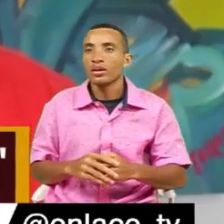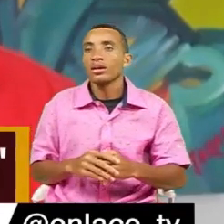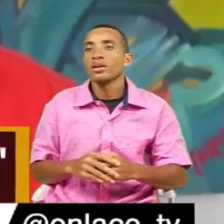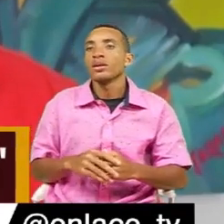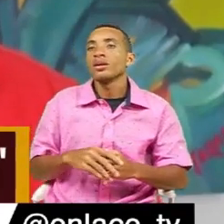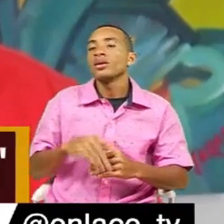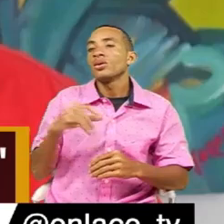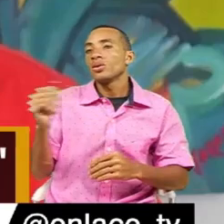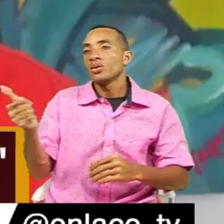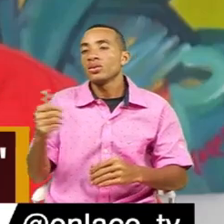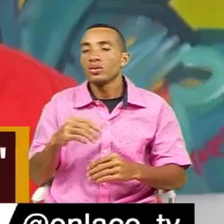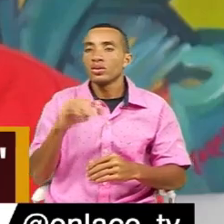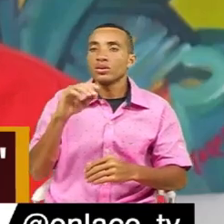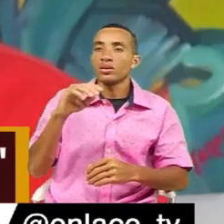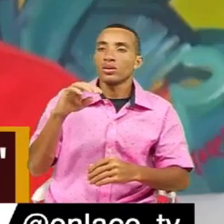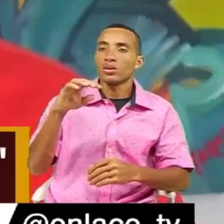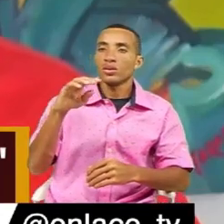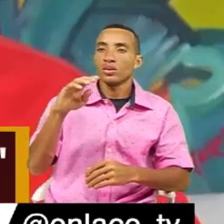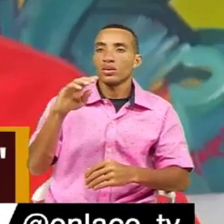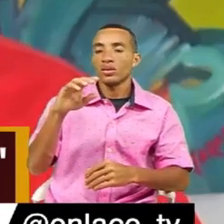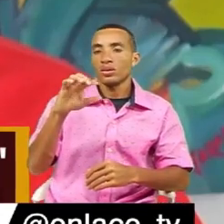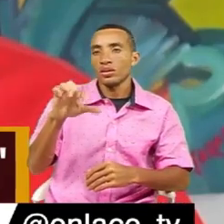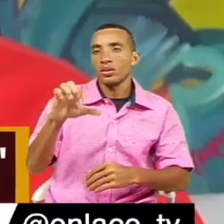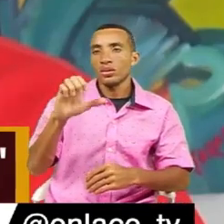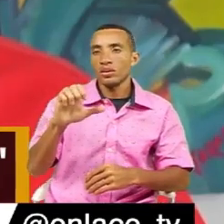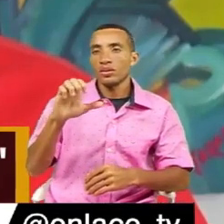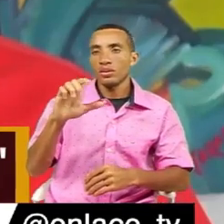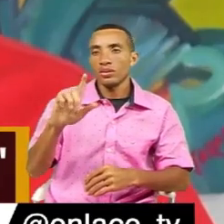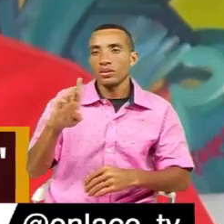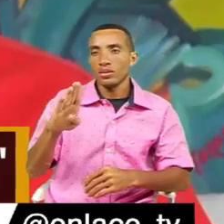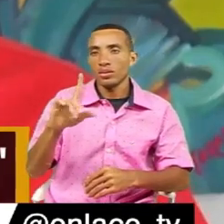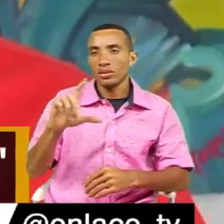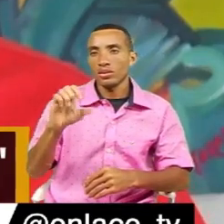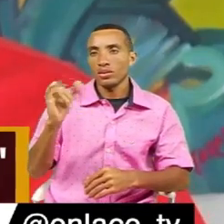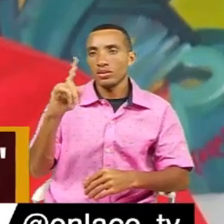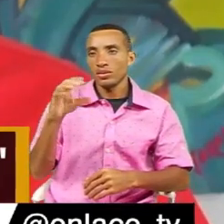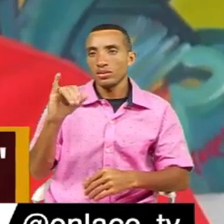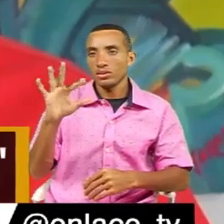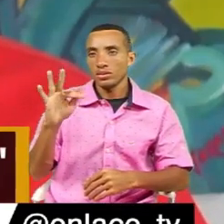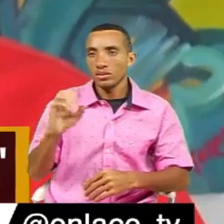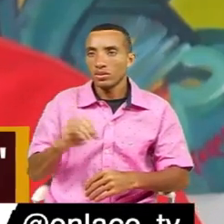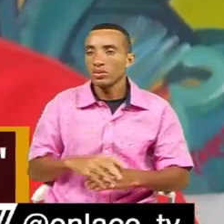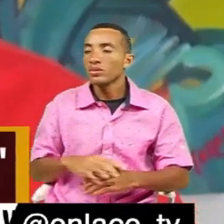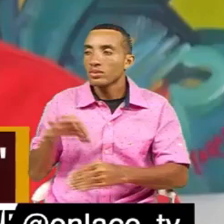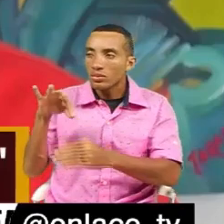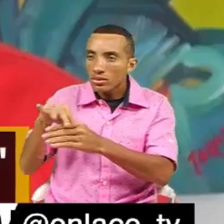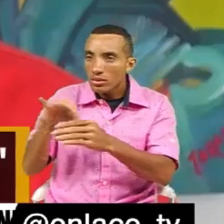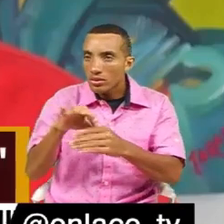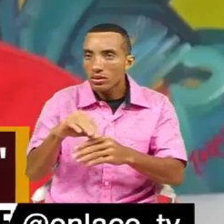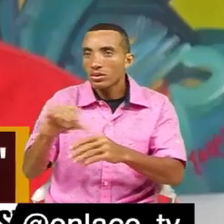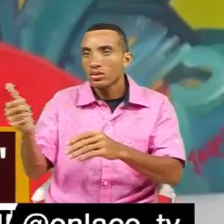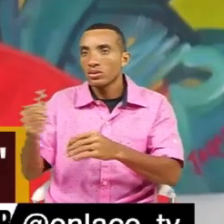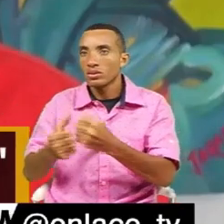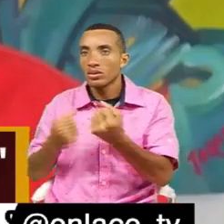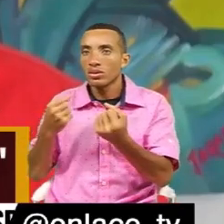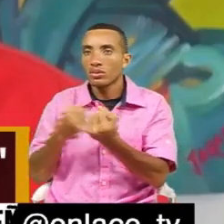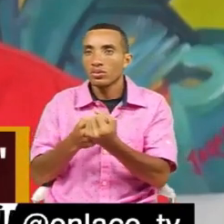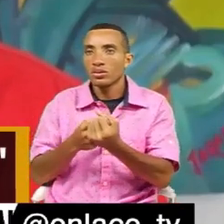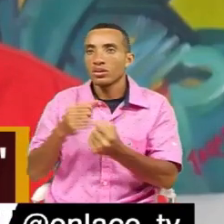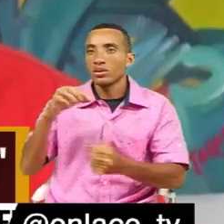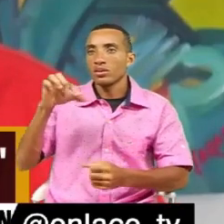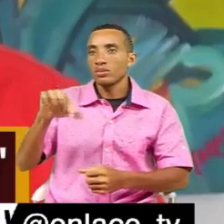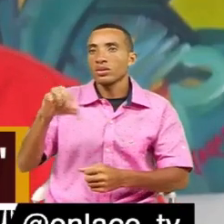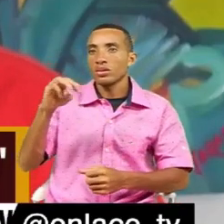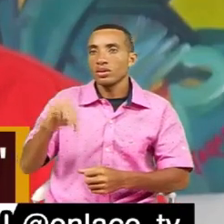también hay otra propuesta de otros actores sociales que está diciendo Juan Manuel Santos, sí al plebiscito, pero apoye al primer evento. Hay